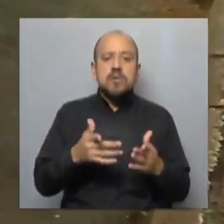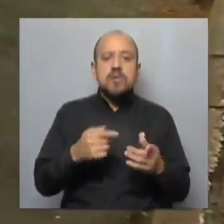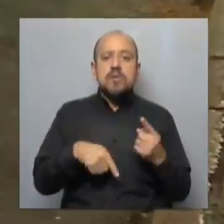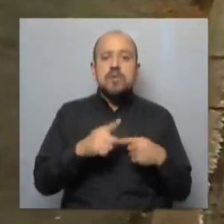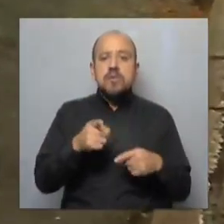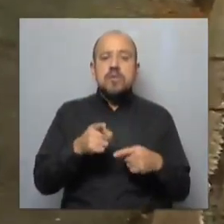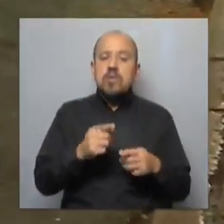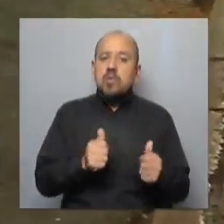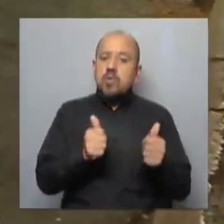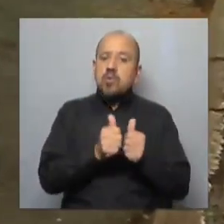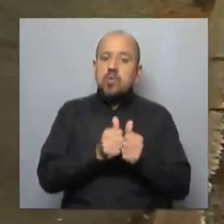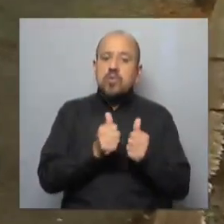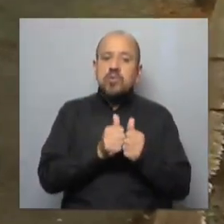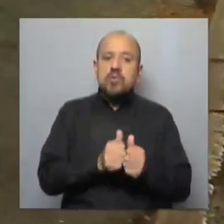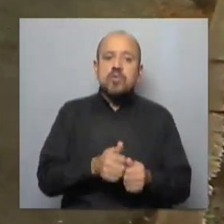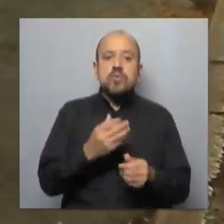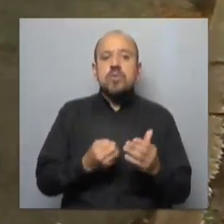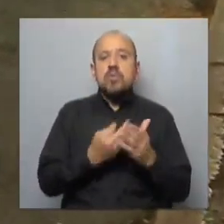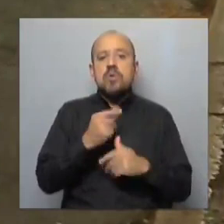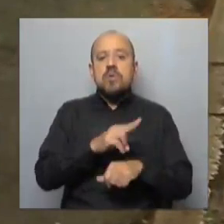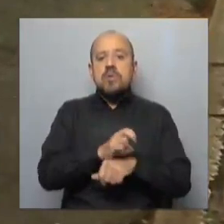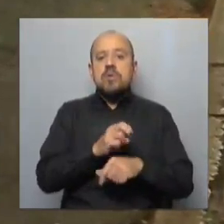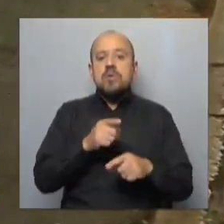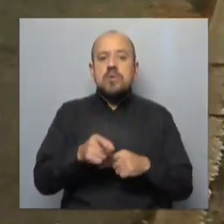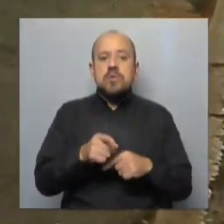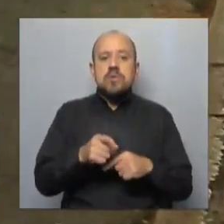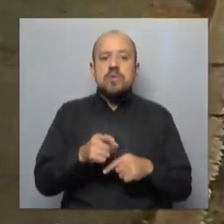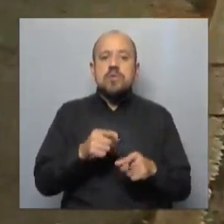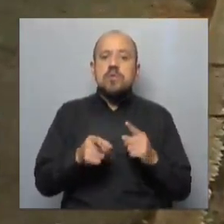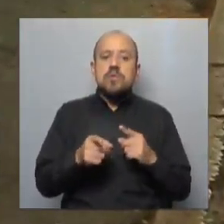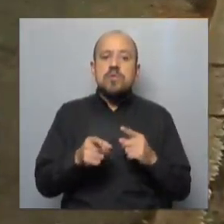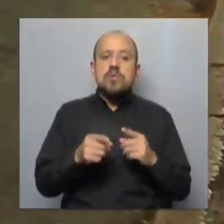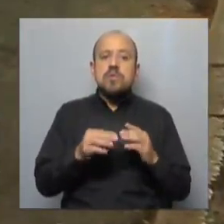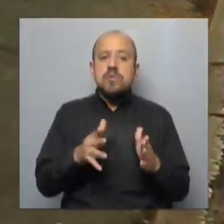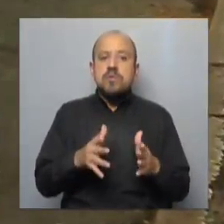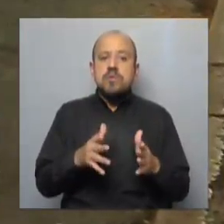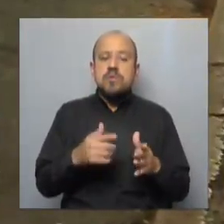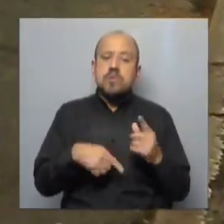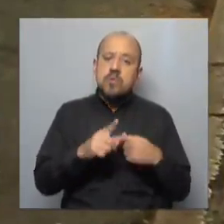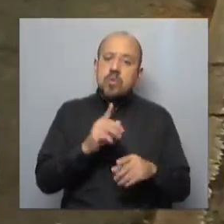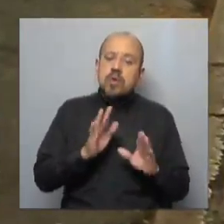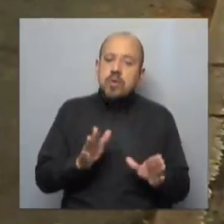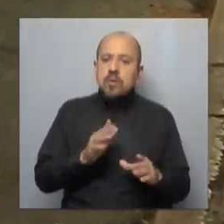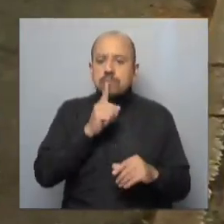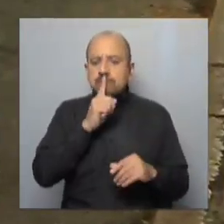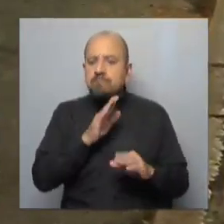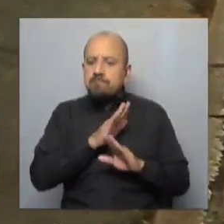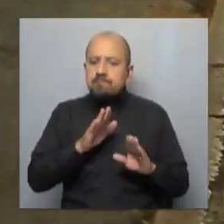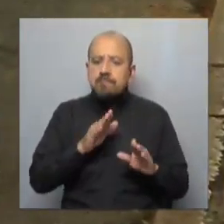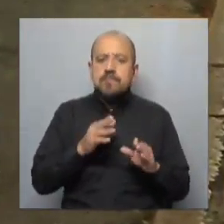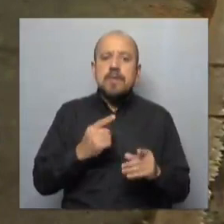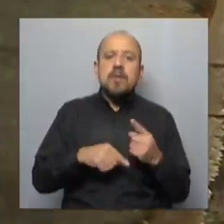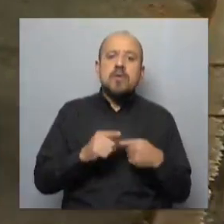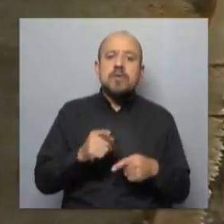como coautor luego la nueva fiscal se siga pereira el imputado como encubridor y a partir de así y tras el